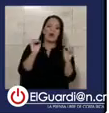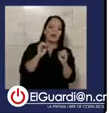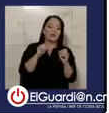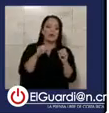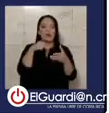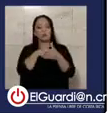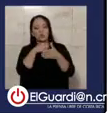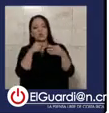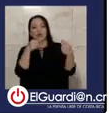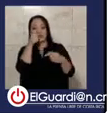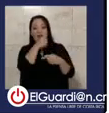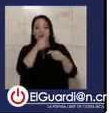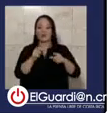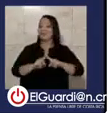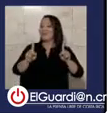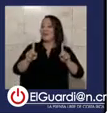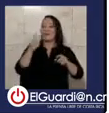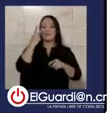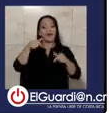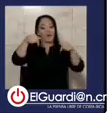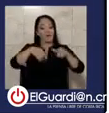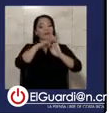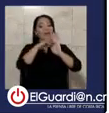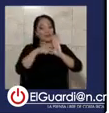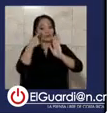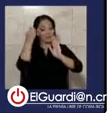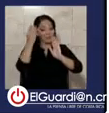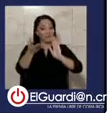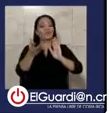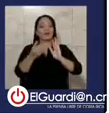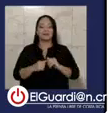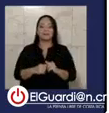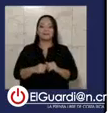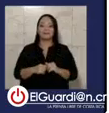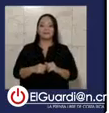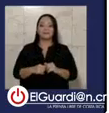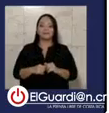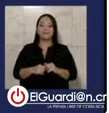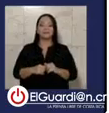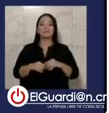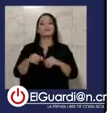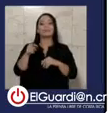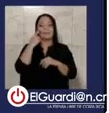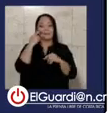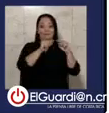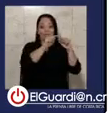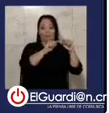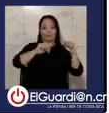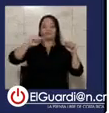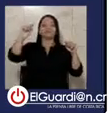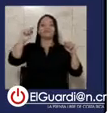antidrogas, hoy con estos datos se los acreditamos. Podemos regresar a la pantalla anterior, en donde se